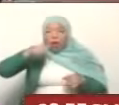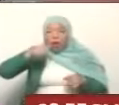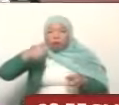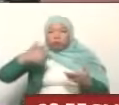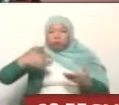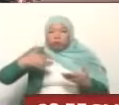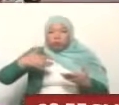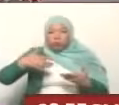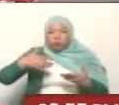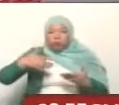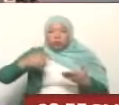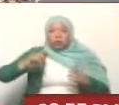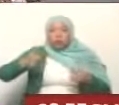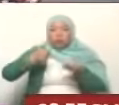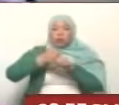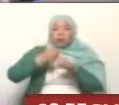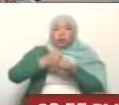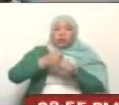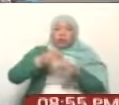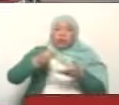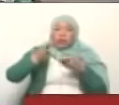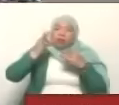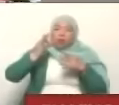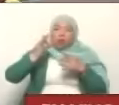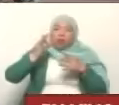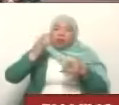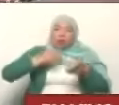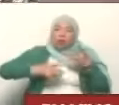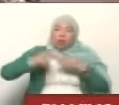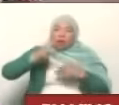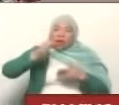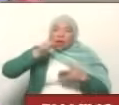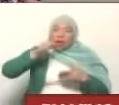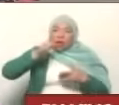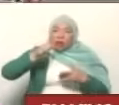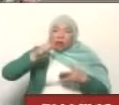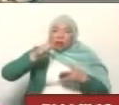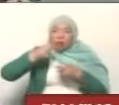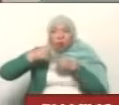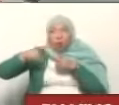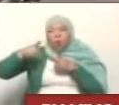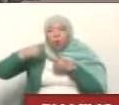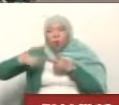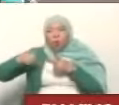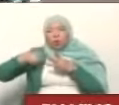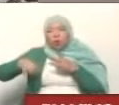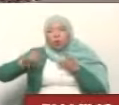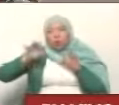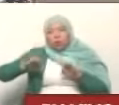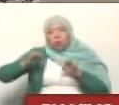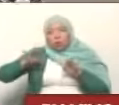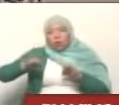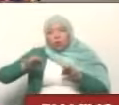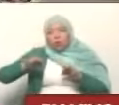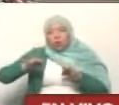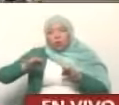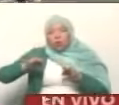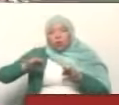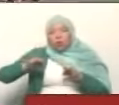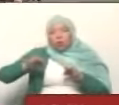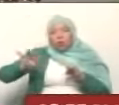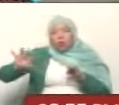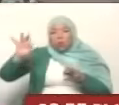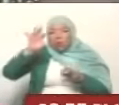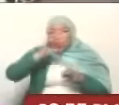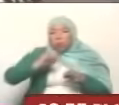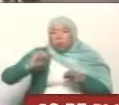eje fundamental, porque el café genera el agua y otro ente primordial como es el oxígeno, que son